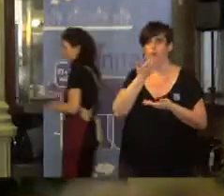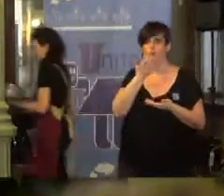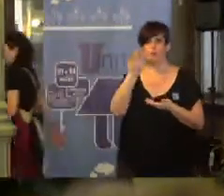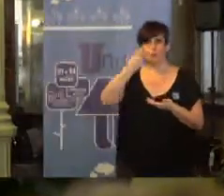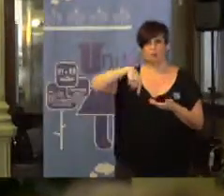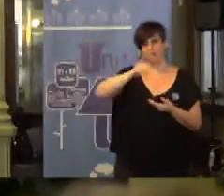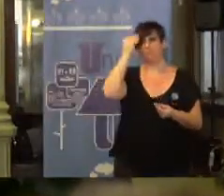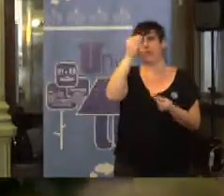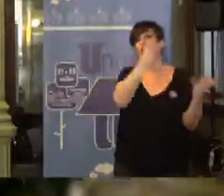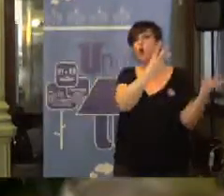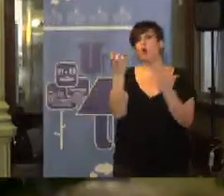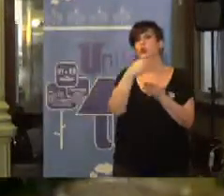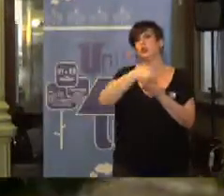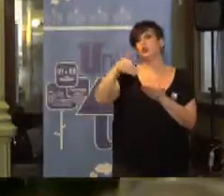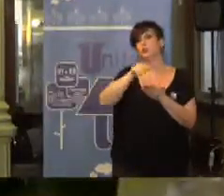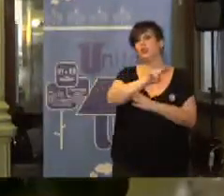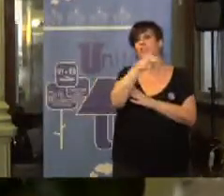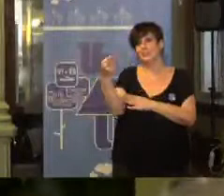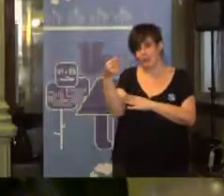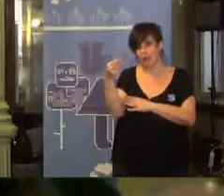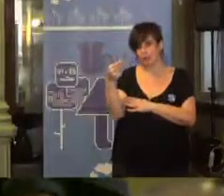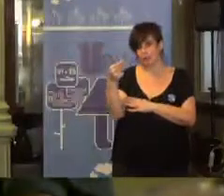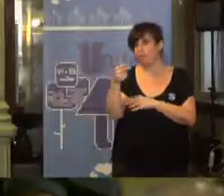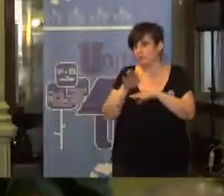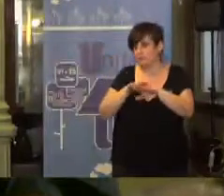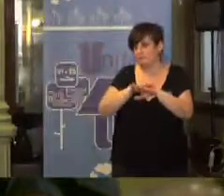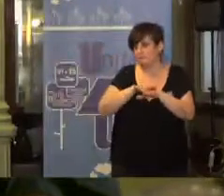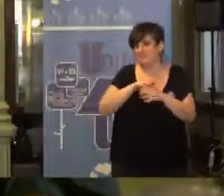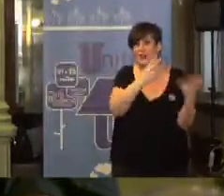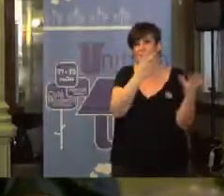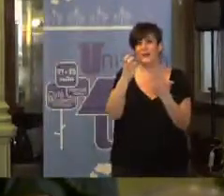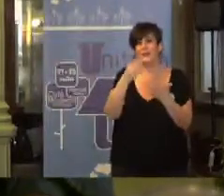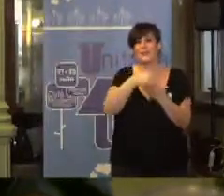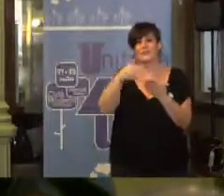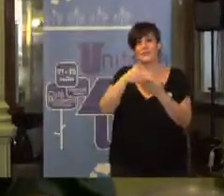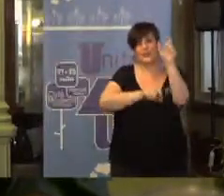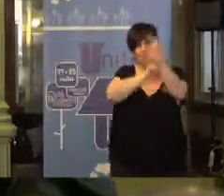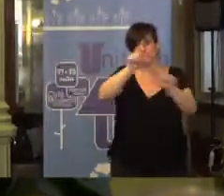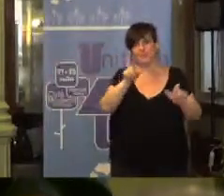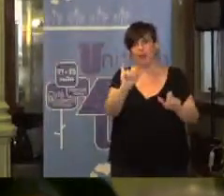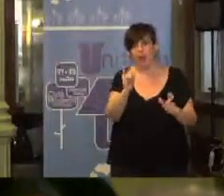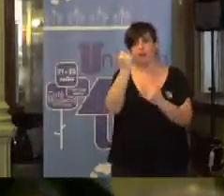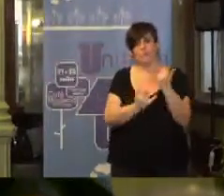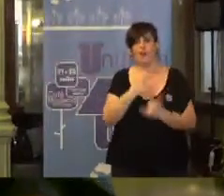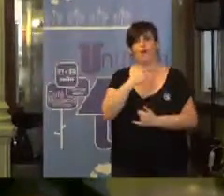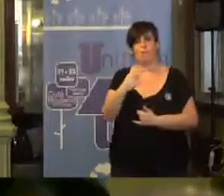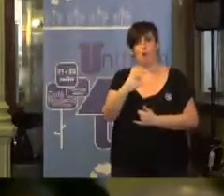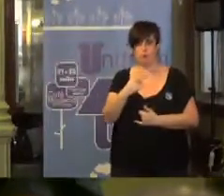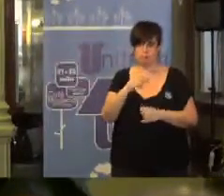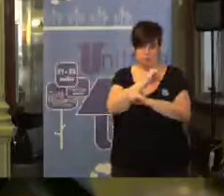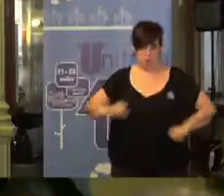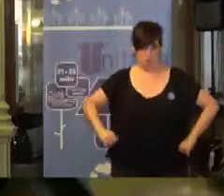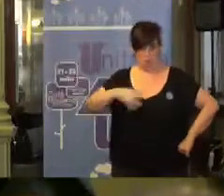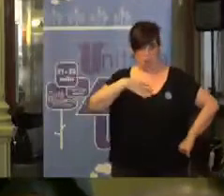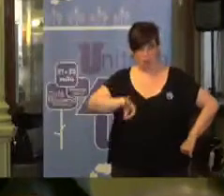no mundo cos que nos podemos entender en galego, portugués ou español, creo que estamos nunha posición na que, entendendo que hoxe o poder